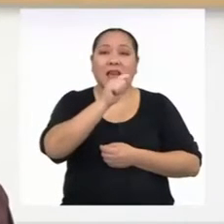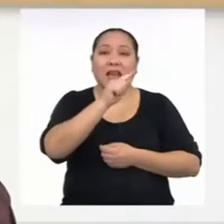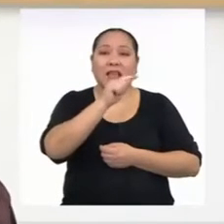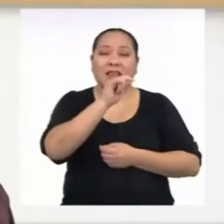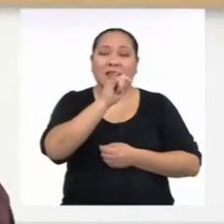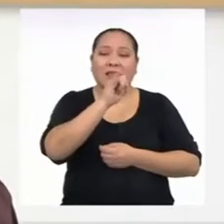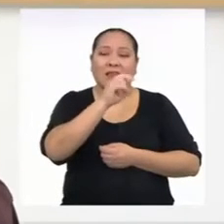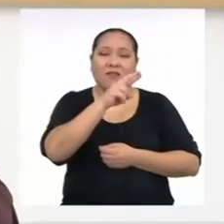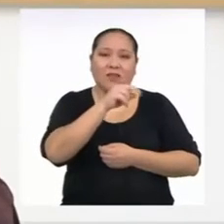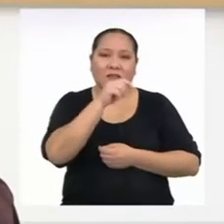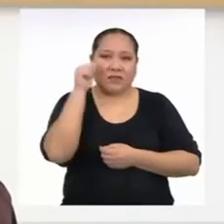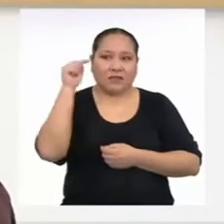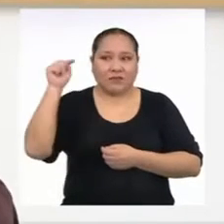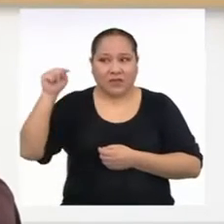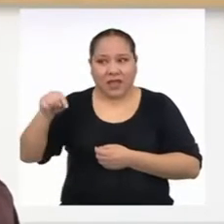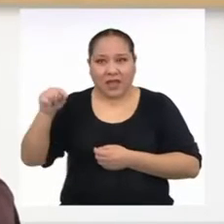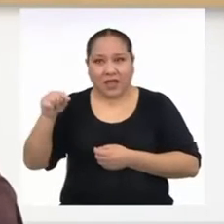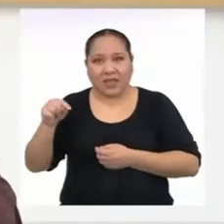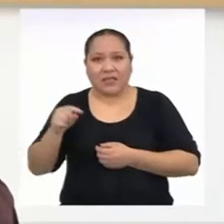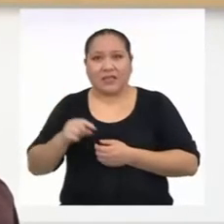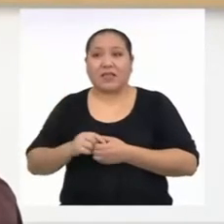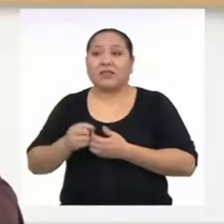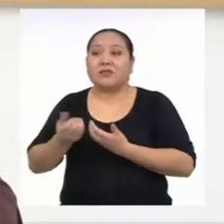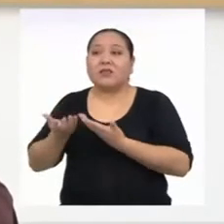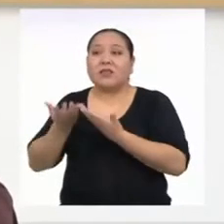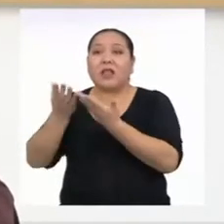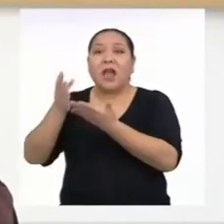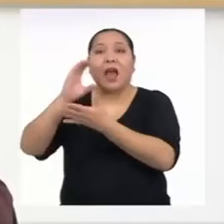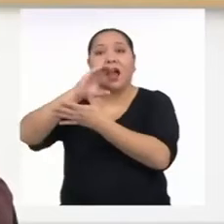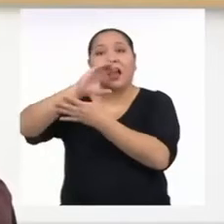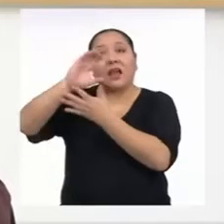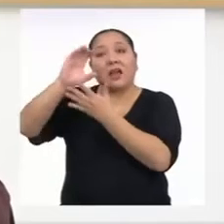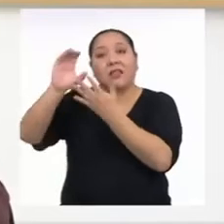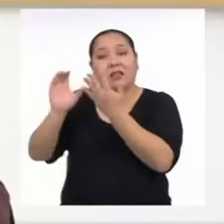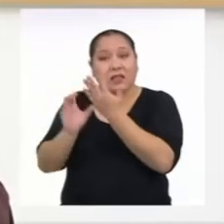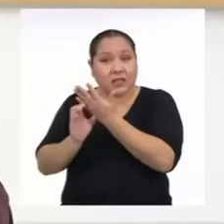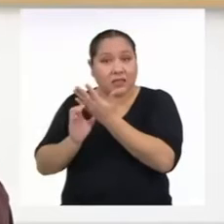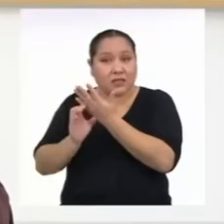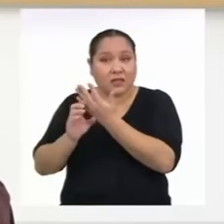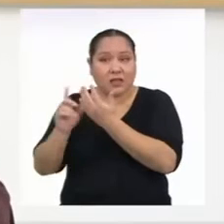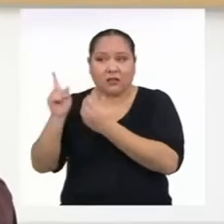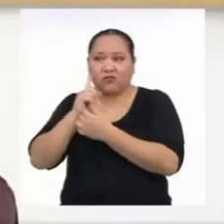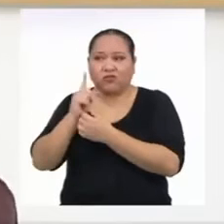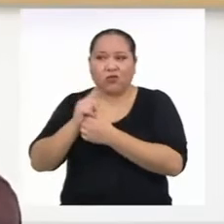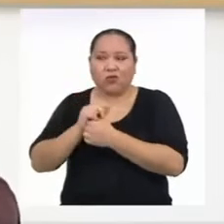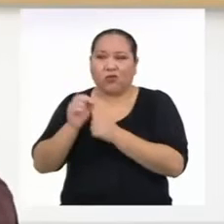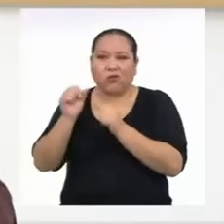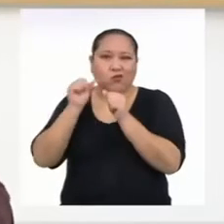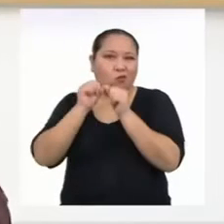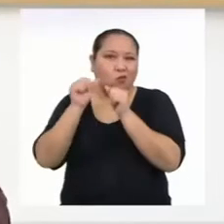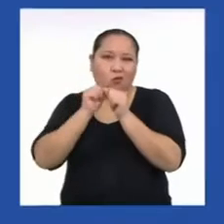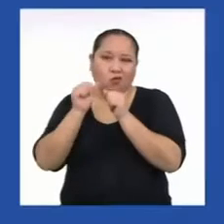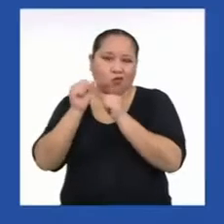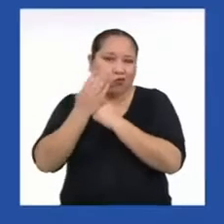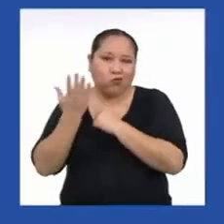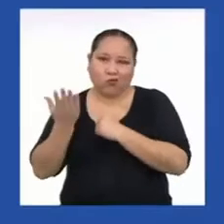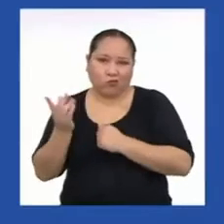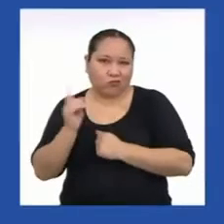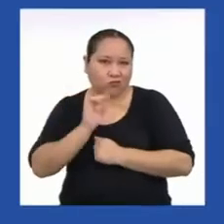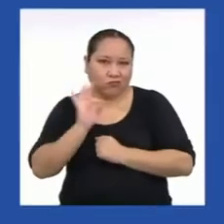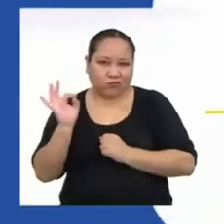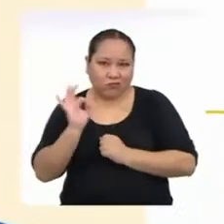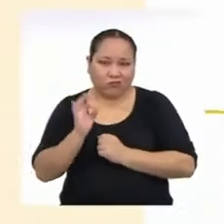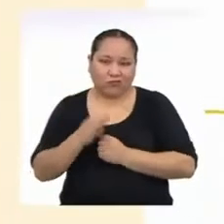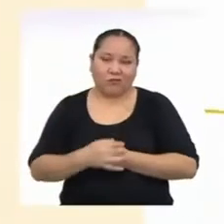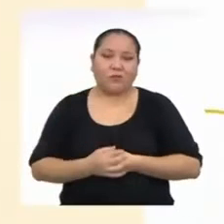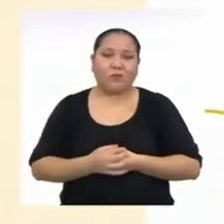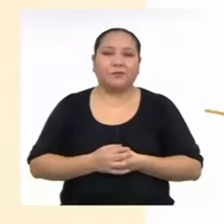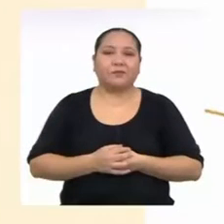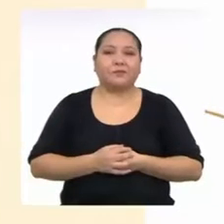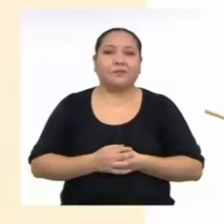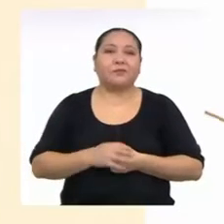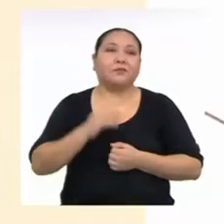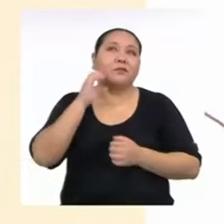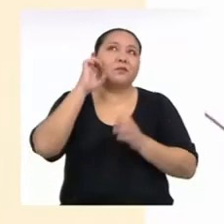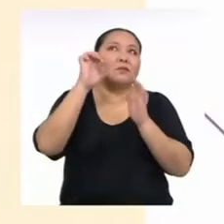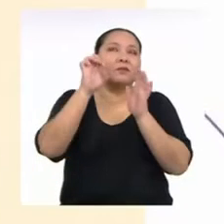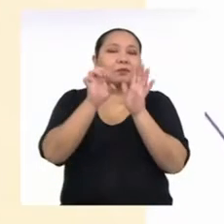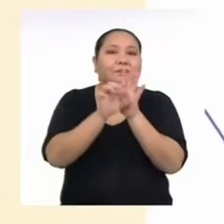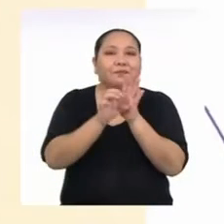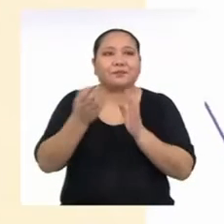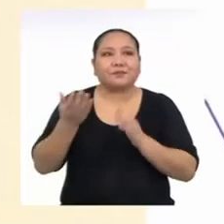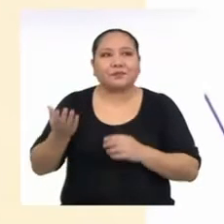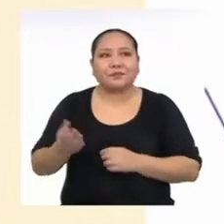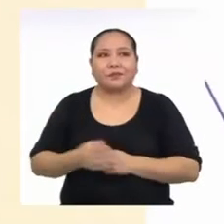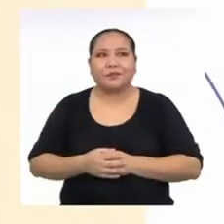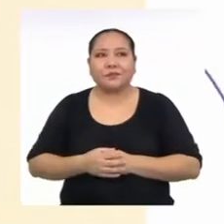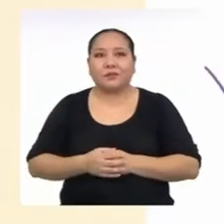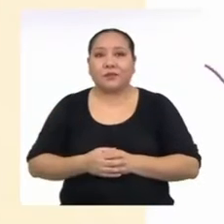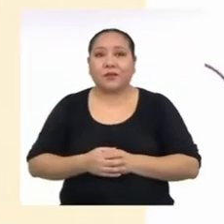son aquellas que expresan características o cualidades y no pueden ser medidas con números. Por ejemplo, el